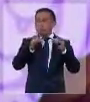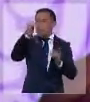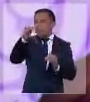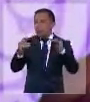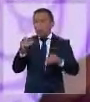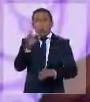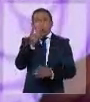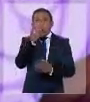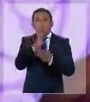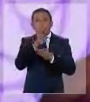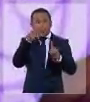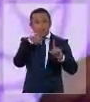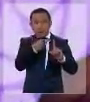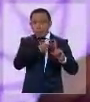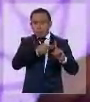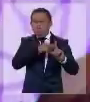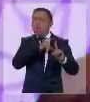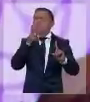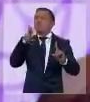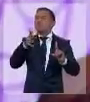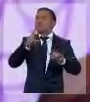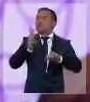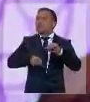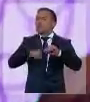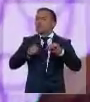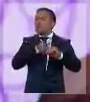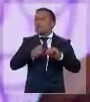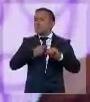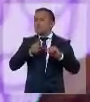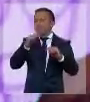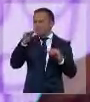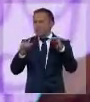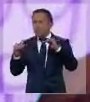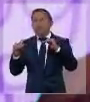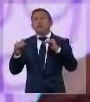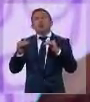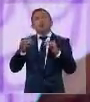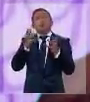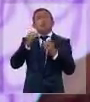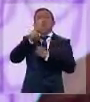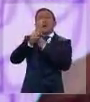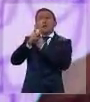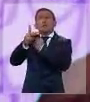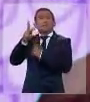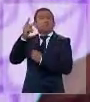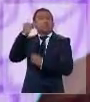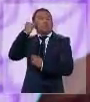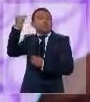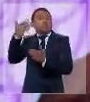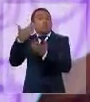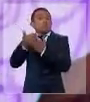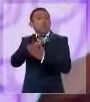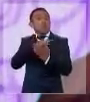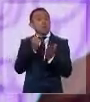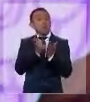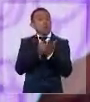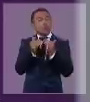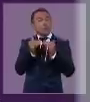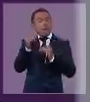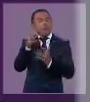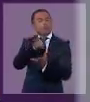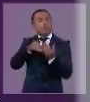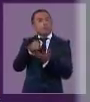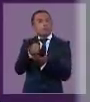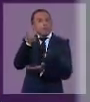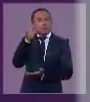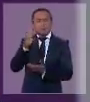pobreza. Y se ha pensado, ¿no? Muchos países lo que hacen es atacarlo a través de la fiscal, de impuestos y redistribución. Mira, el problema de pobreza es un